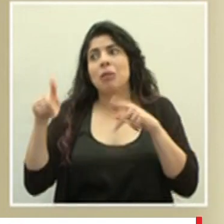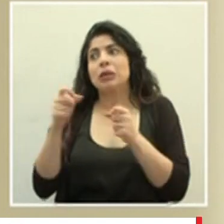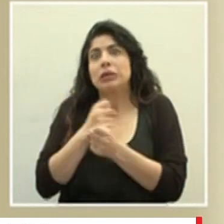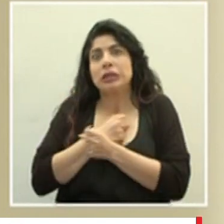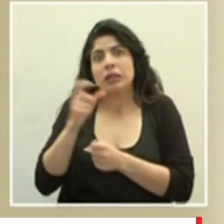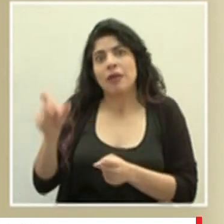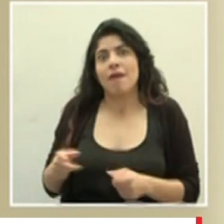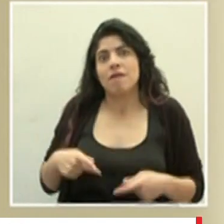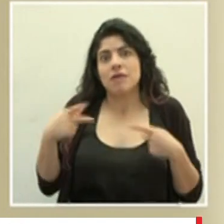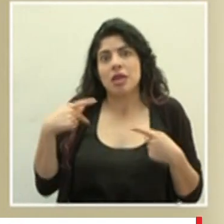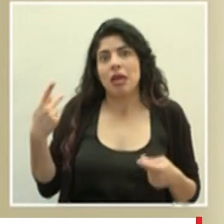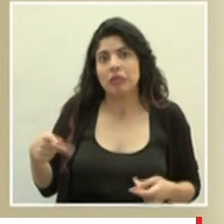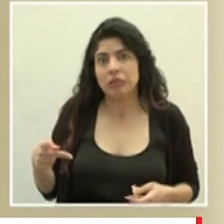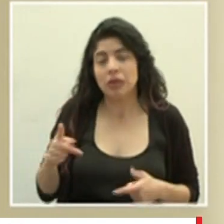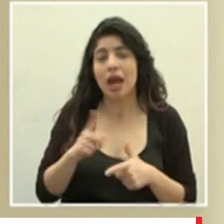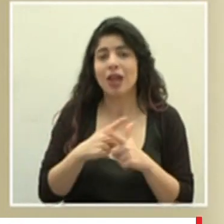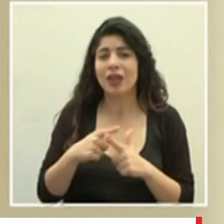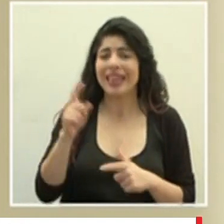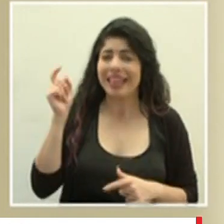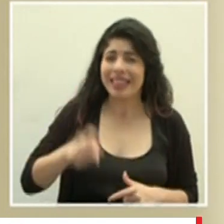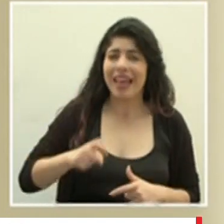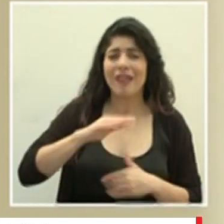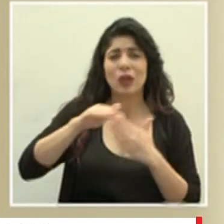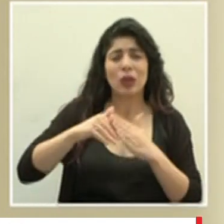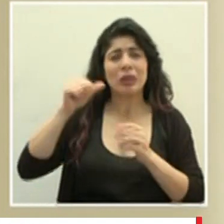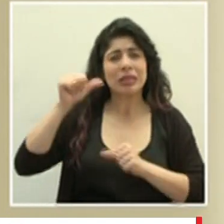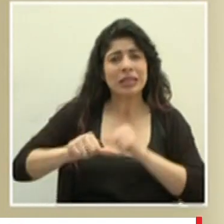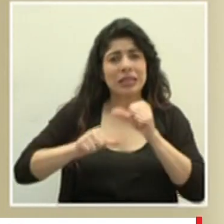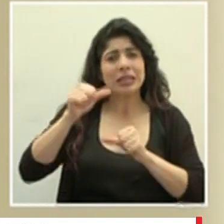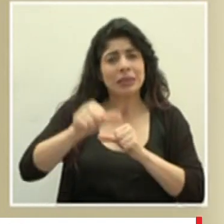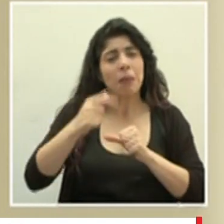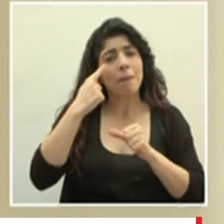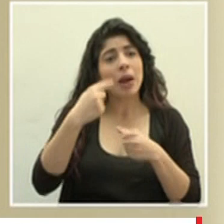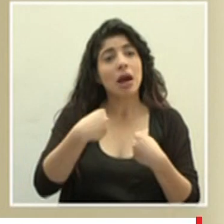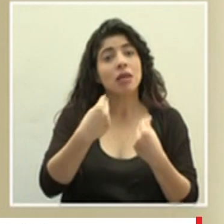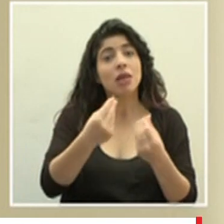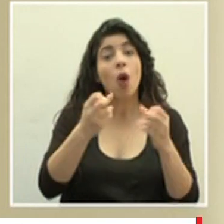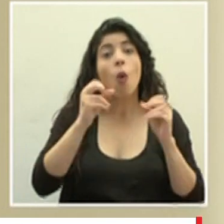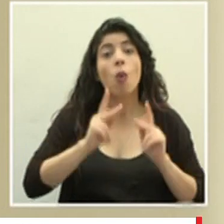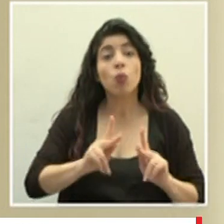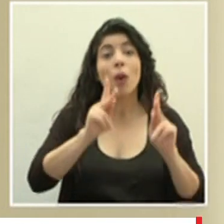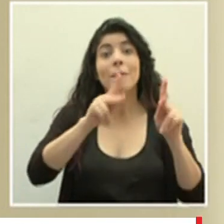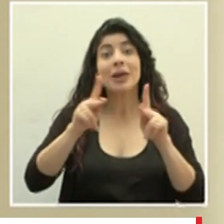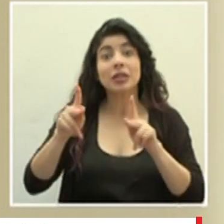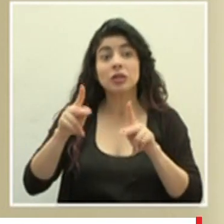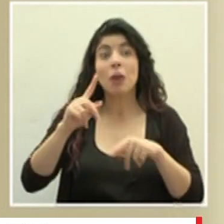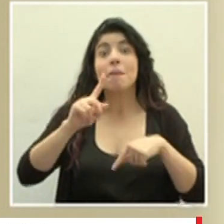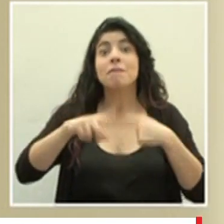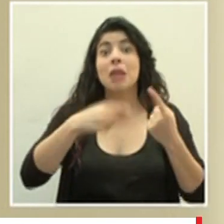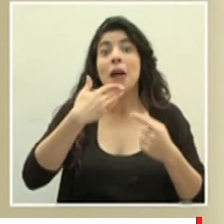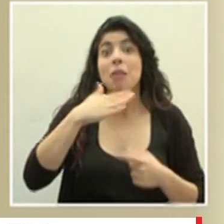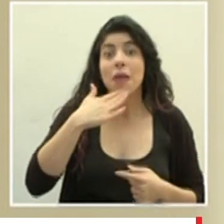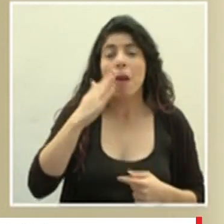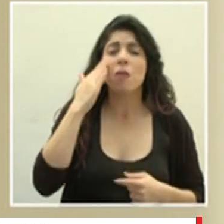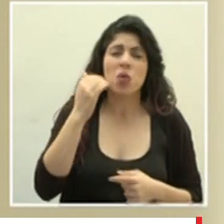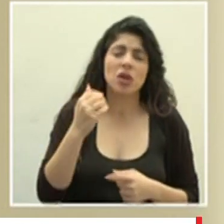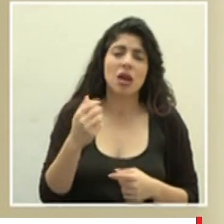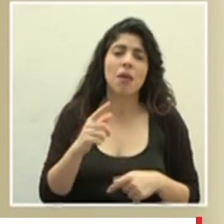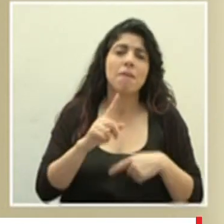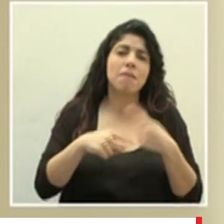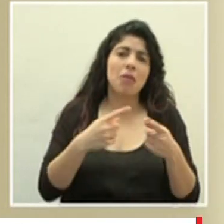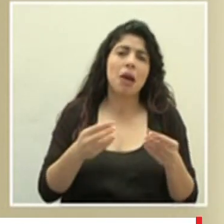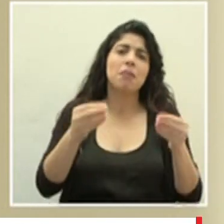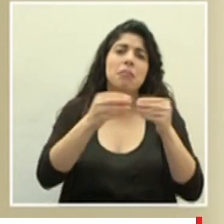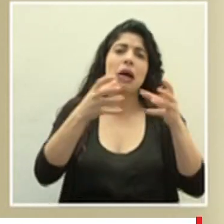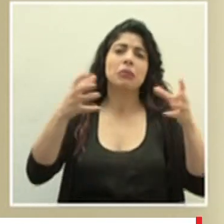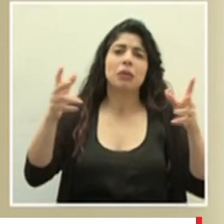y que tenemos que hacer todo lo posible para darle esa oportunidad a las personas que se van a complicar, porque claro que van a haber más personas que se